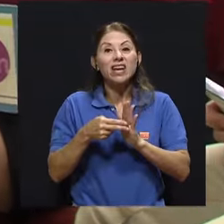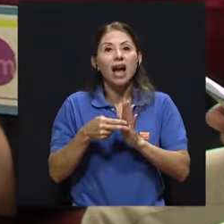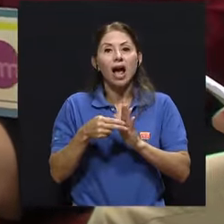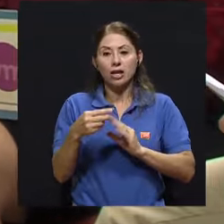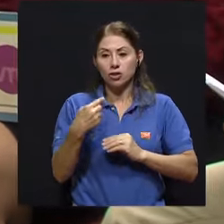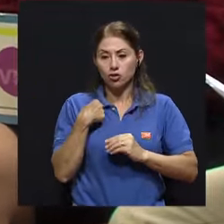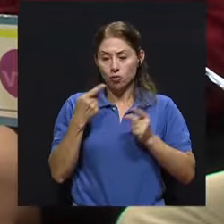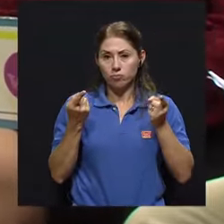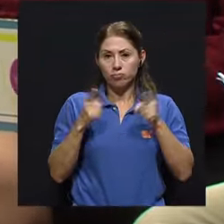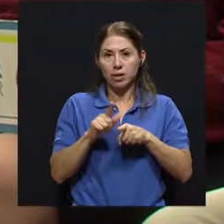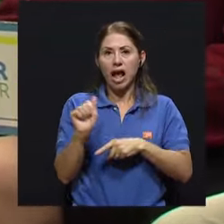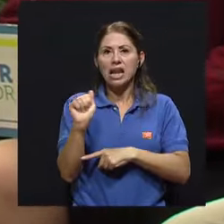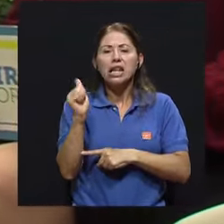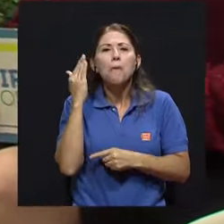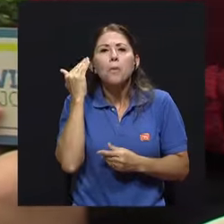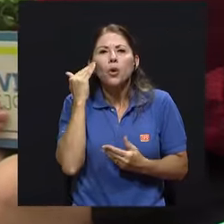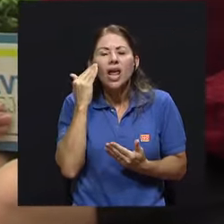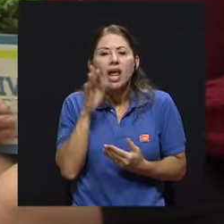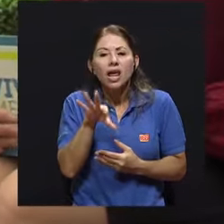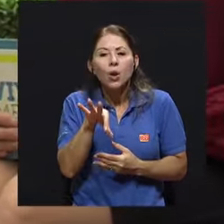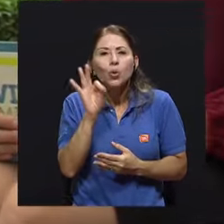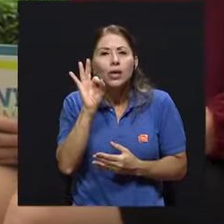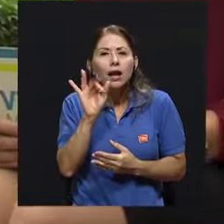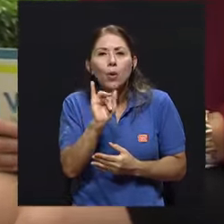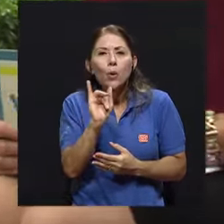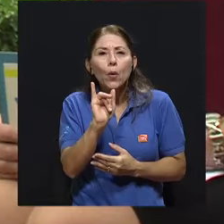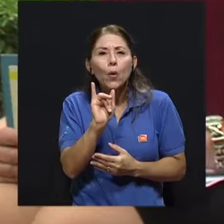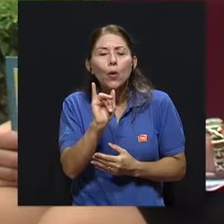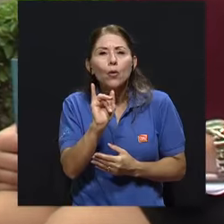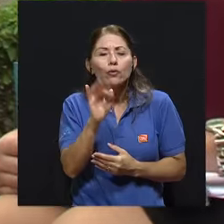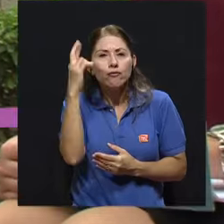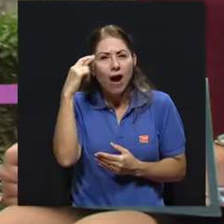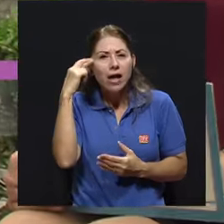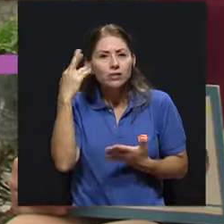Y en eso a veces es complicado, es muy difícil. Hay que jugar como de detective.